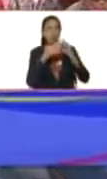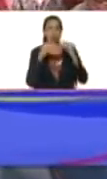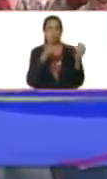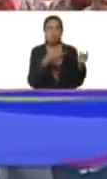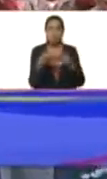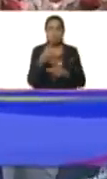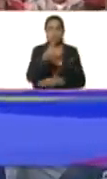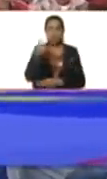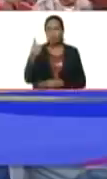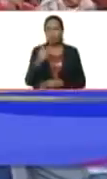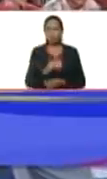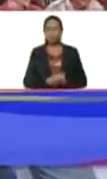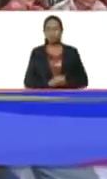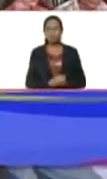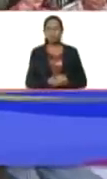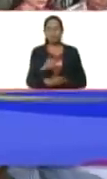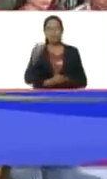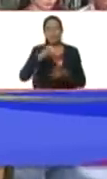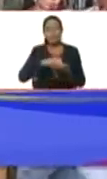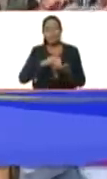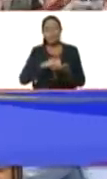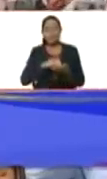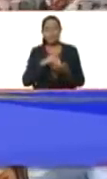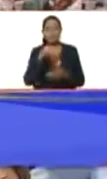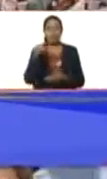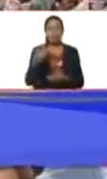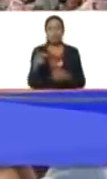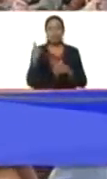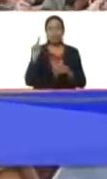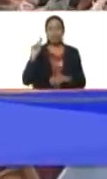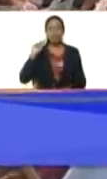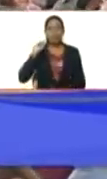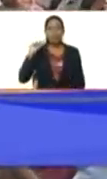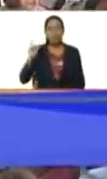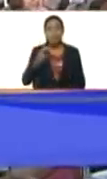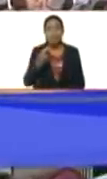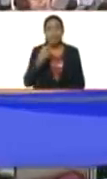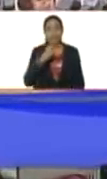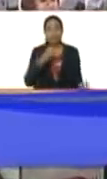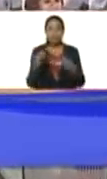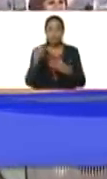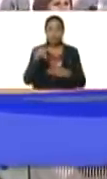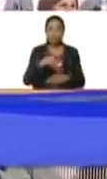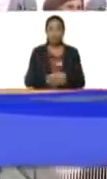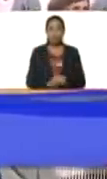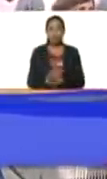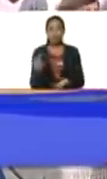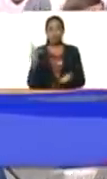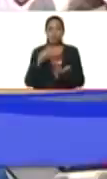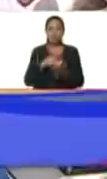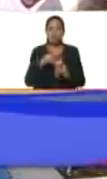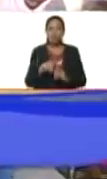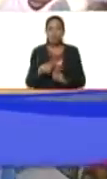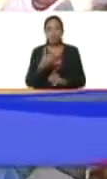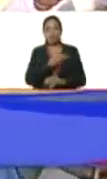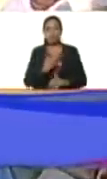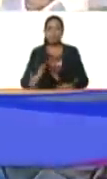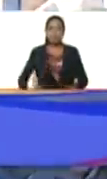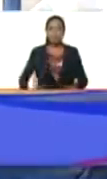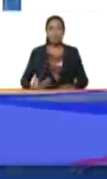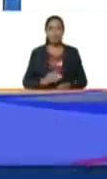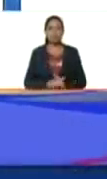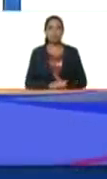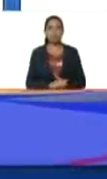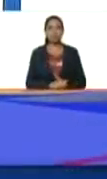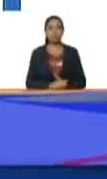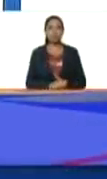bienvenido a Miranda, a Guatire. Aquí está usted, presidente, con el equipo de trabajo